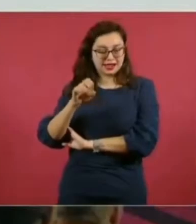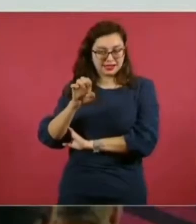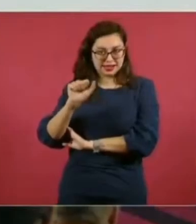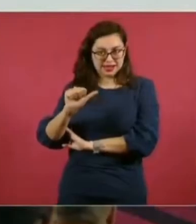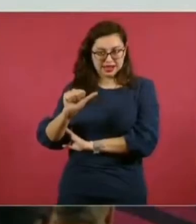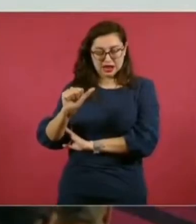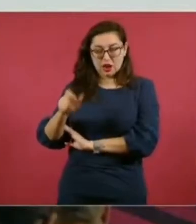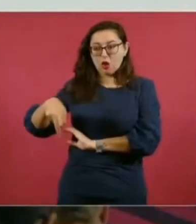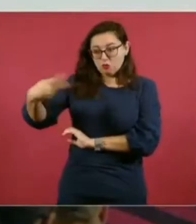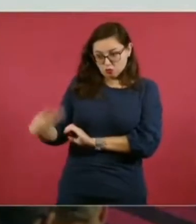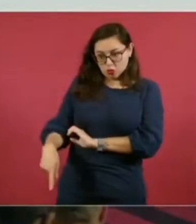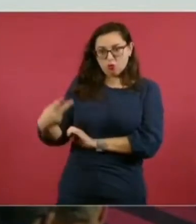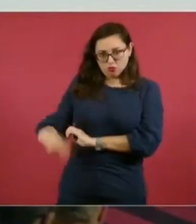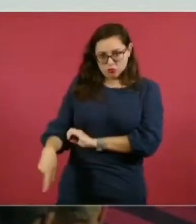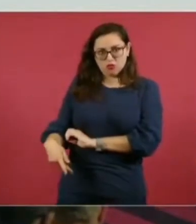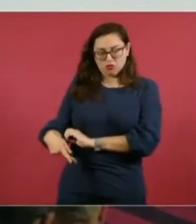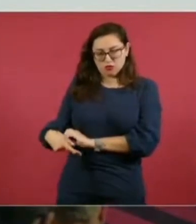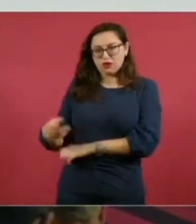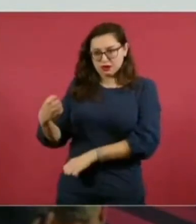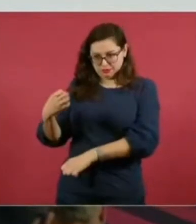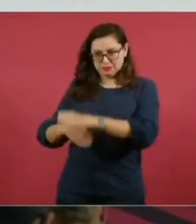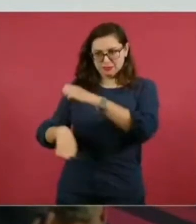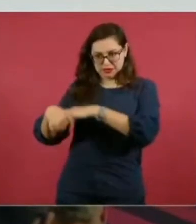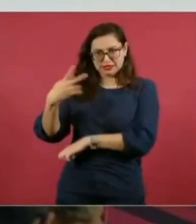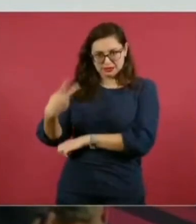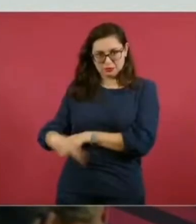en la época de Salinas Cananea,